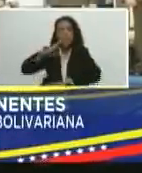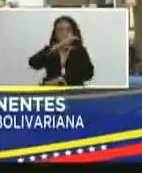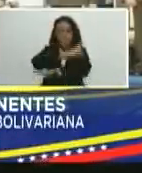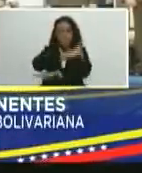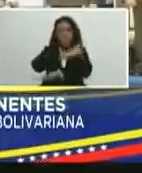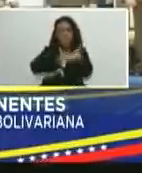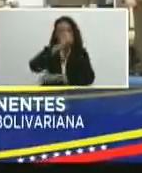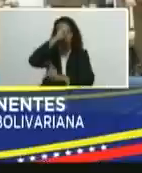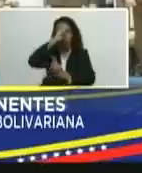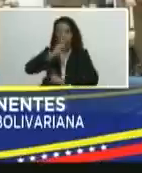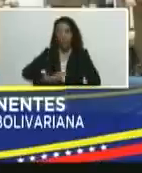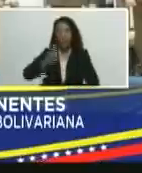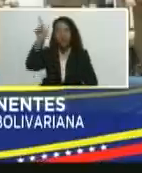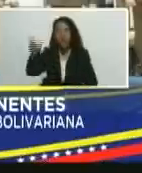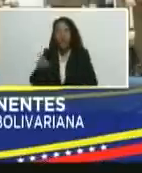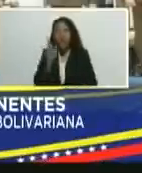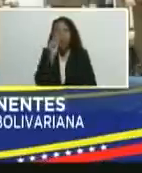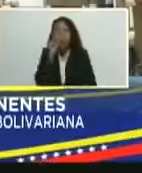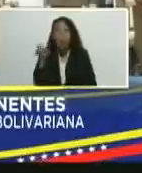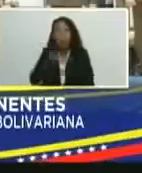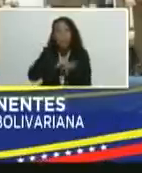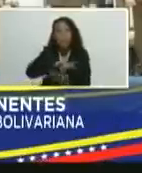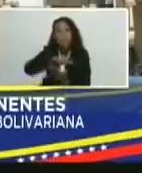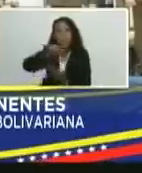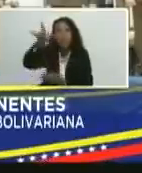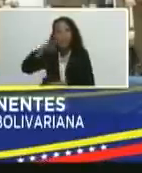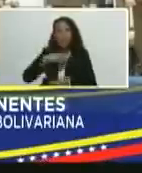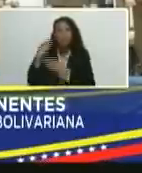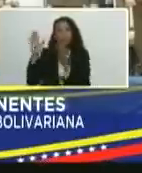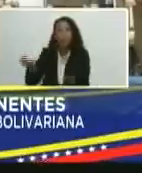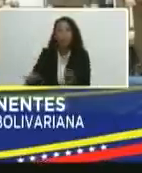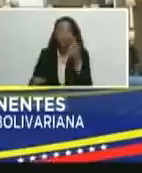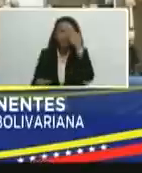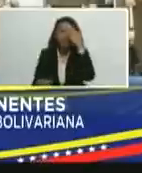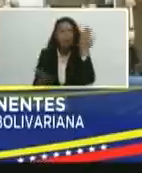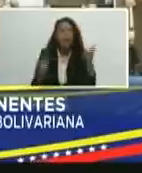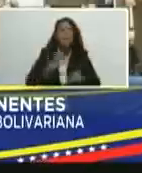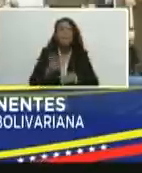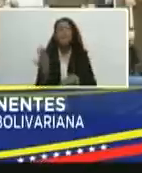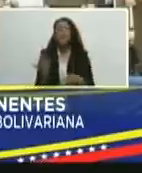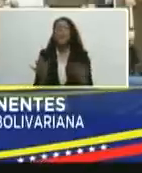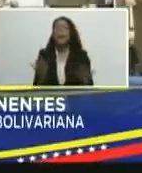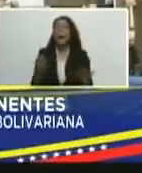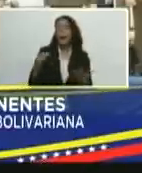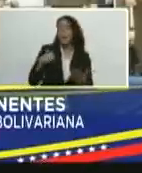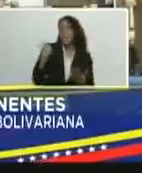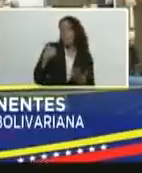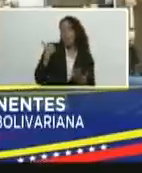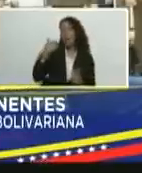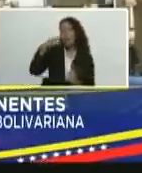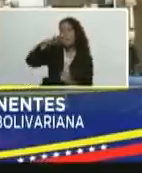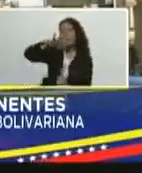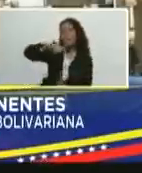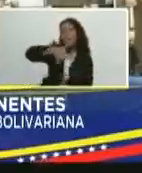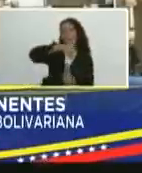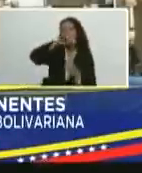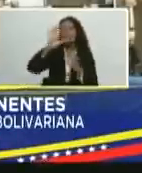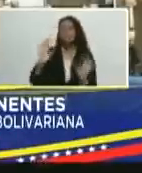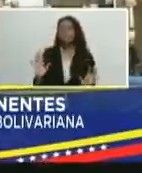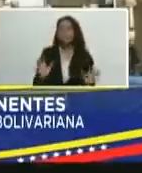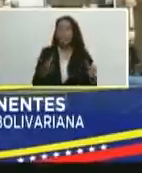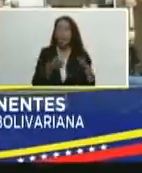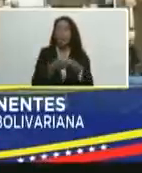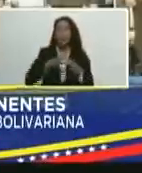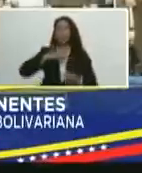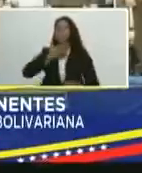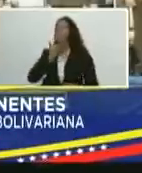el honor militar venezolano. Y ustedes saben por qué lo hacen. Porque ellos desprecian a la Fuerza Armada